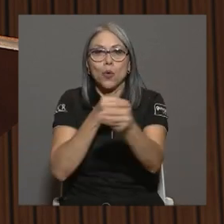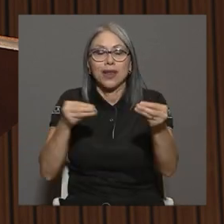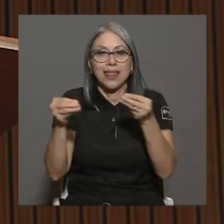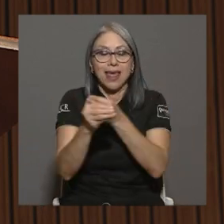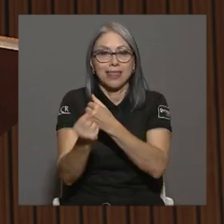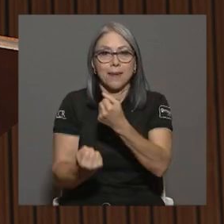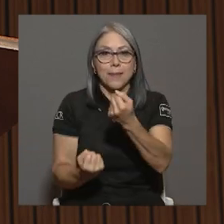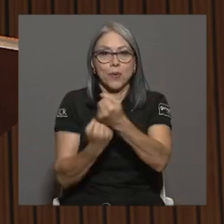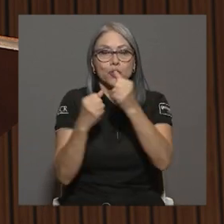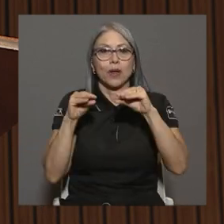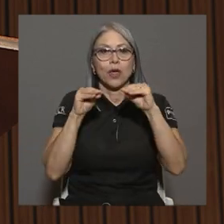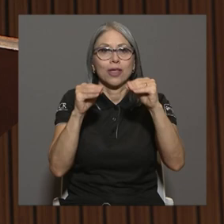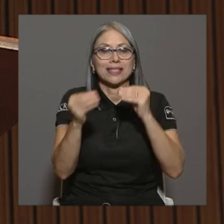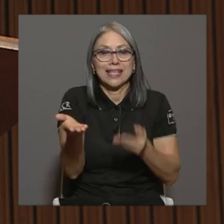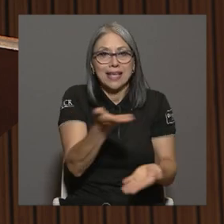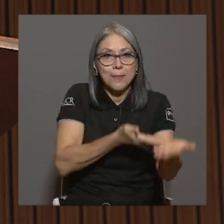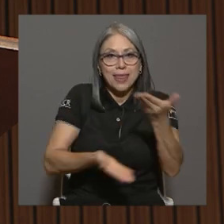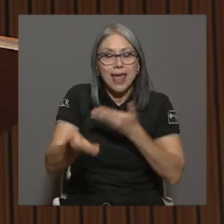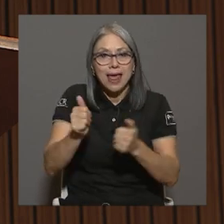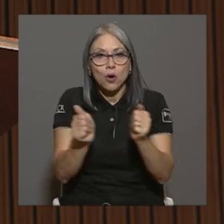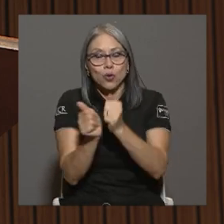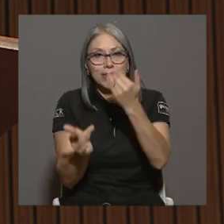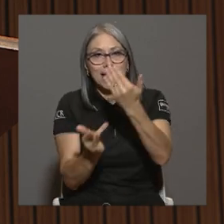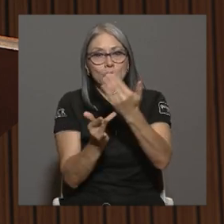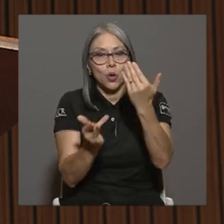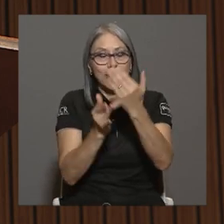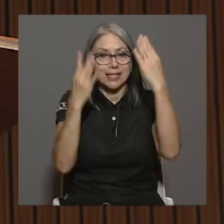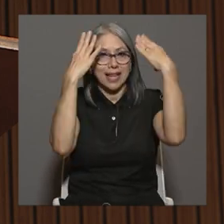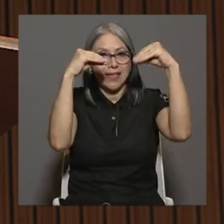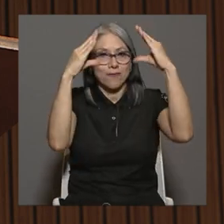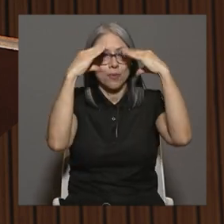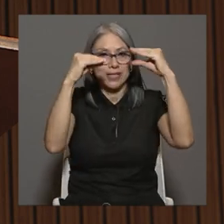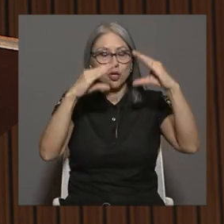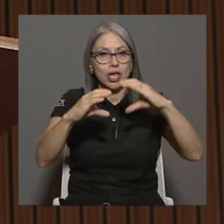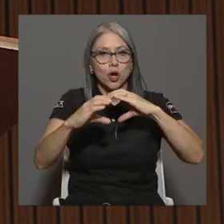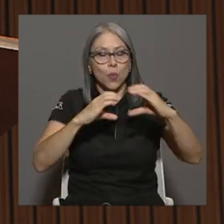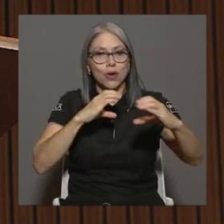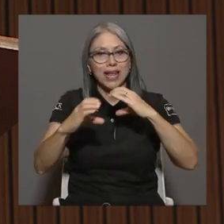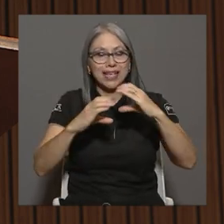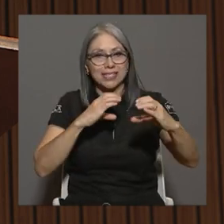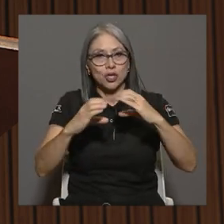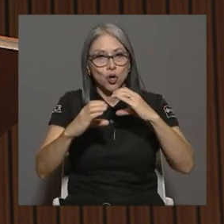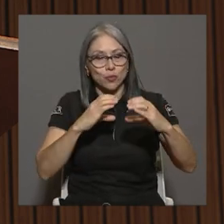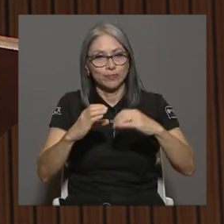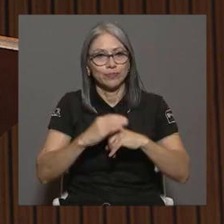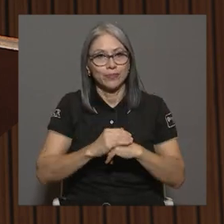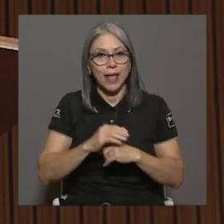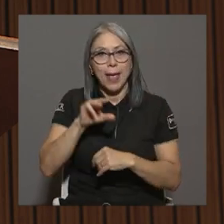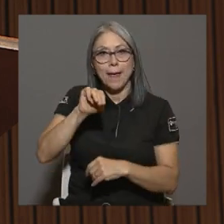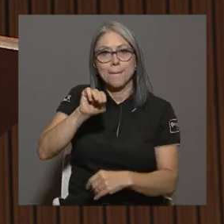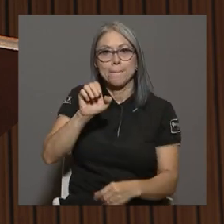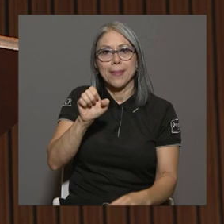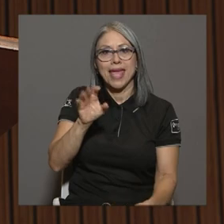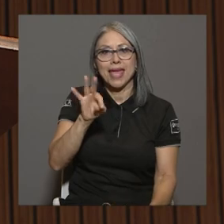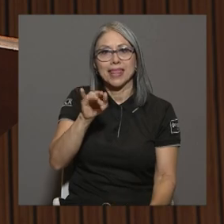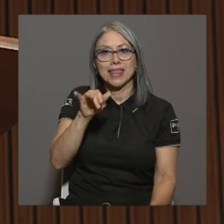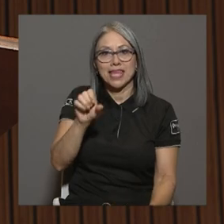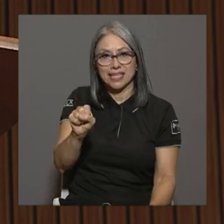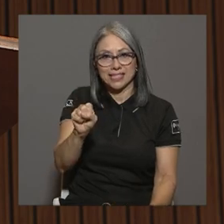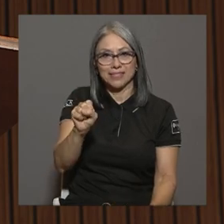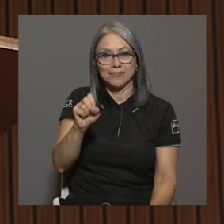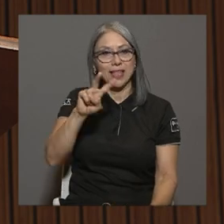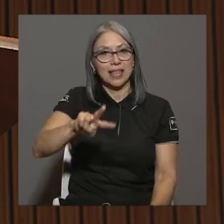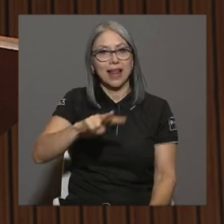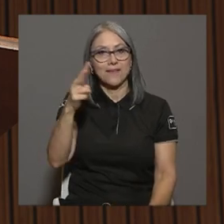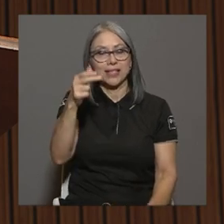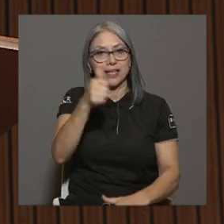a la Docencia Mediada con Tecnologías de la Información y Comunicación, METICS, de la